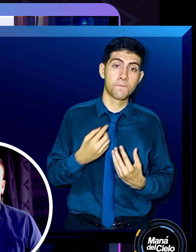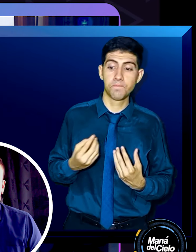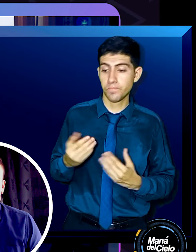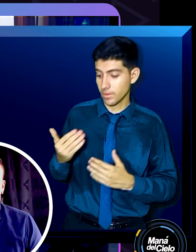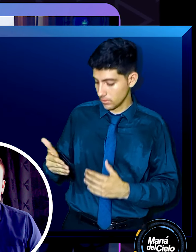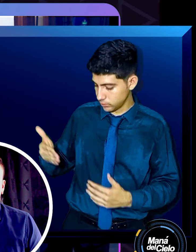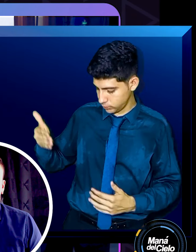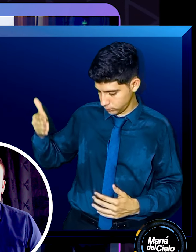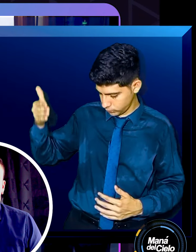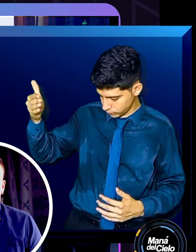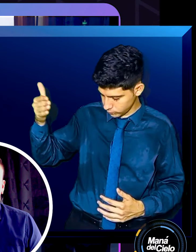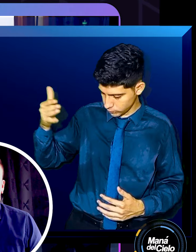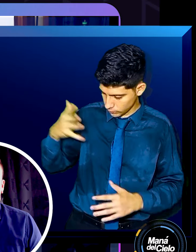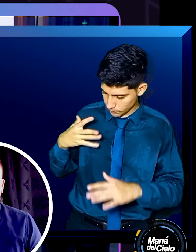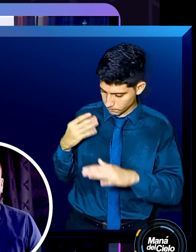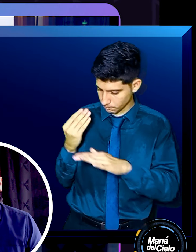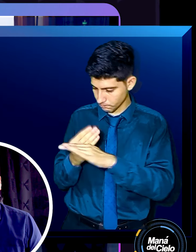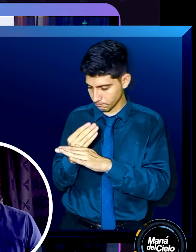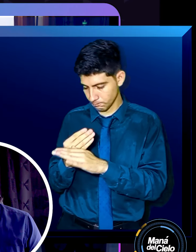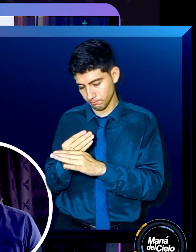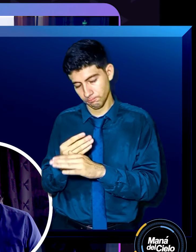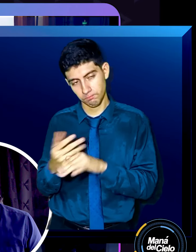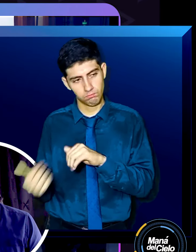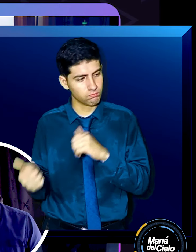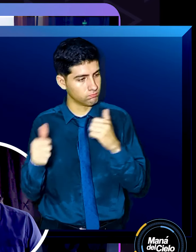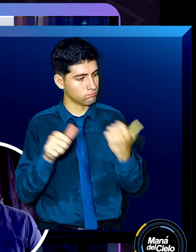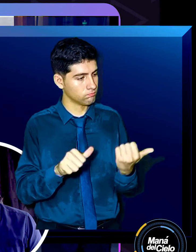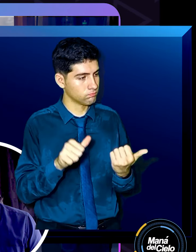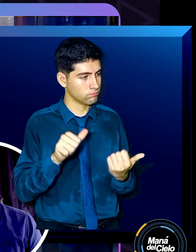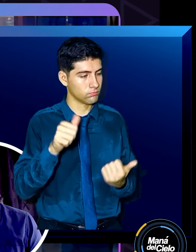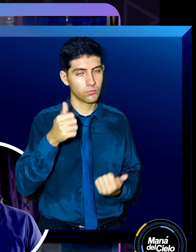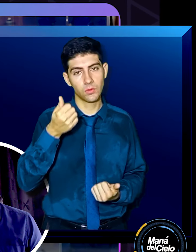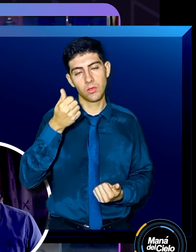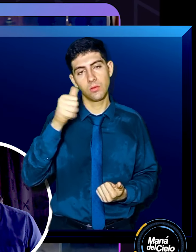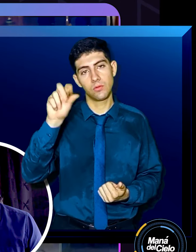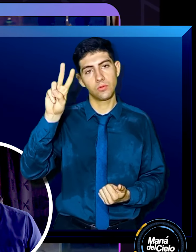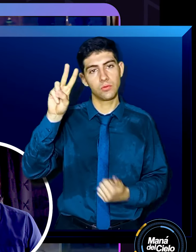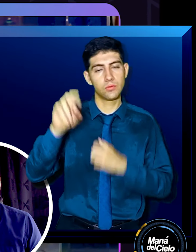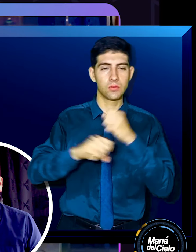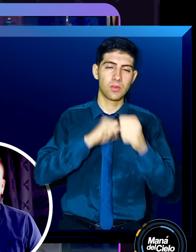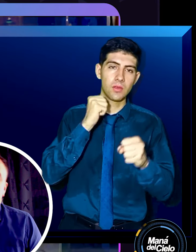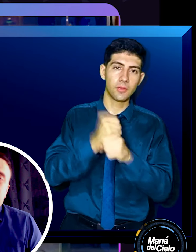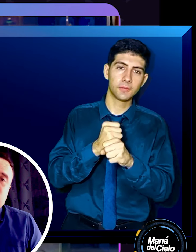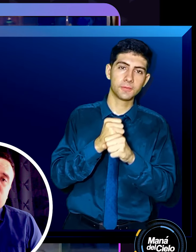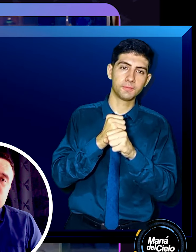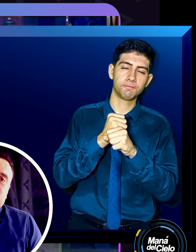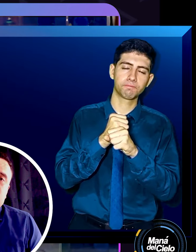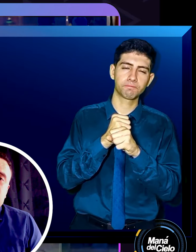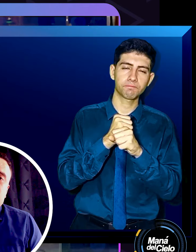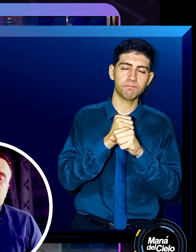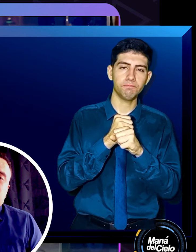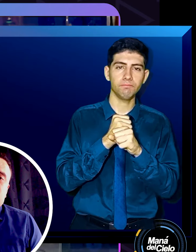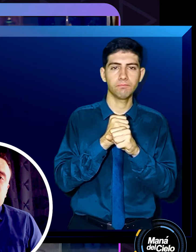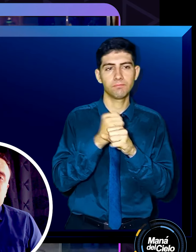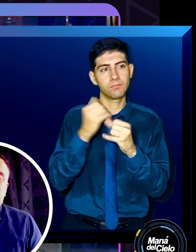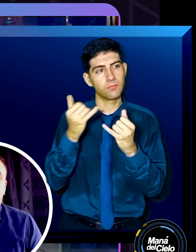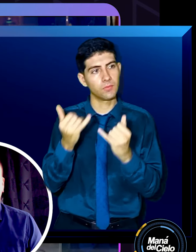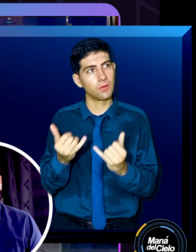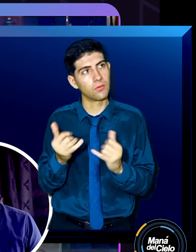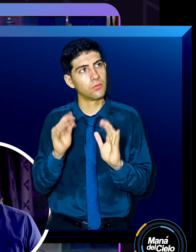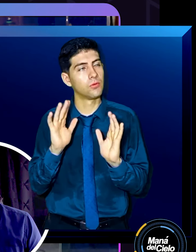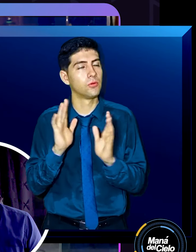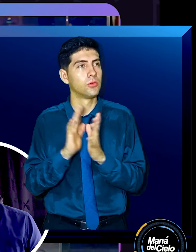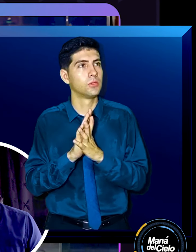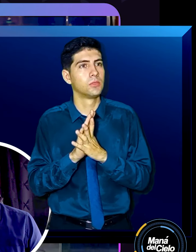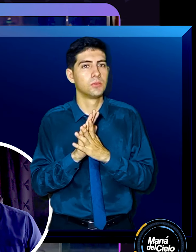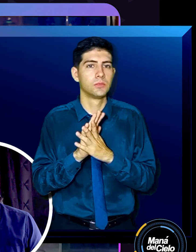a los 12 y tengo 79. ¿Cuántos años son esos? ¿Cómo qué?